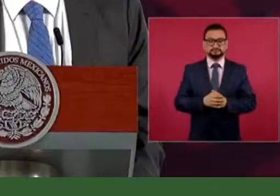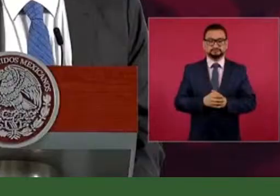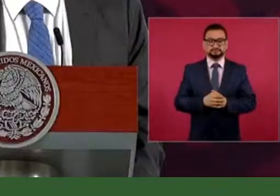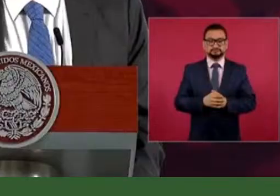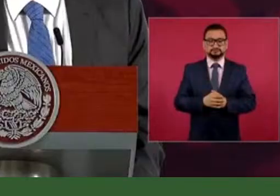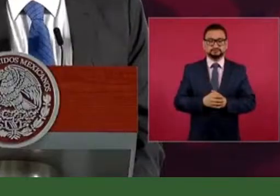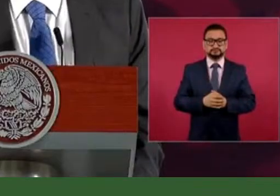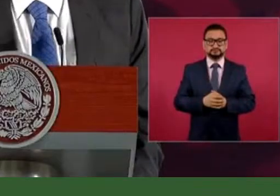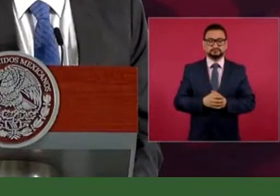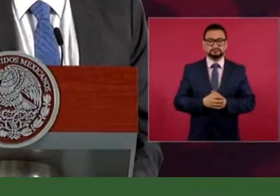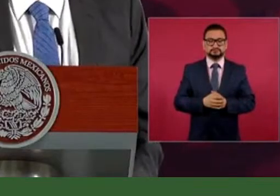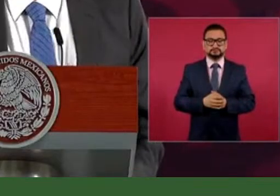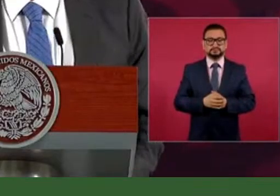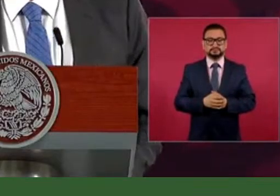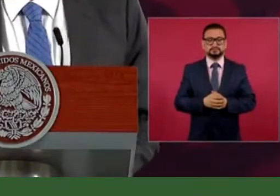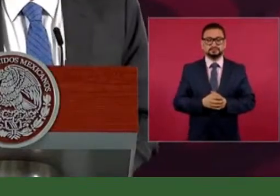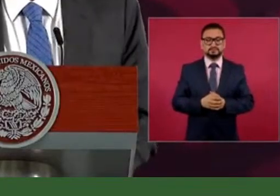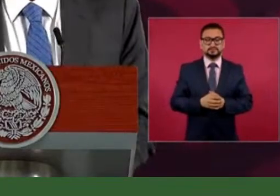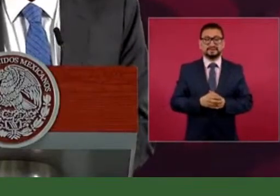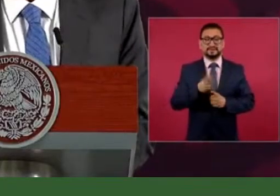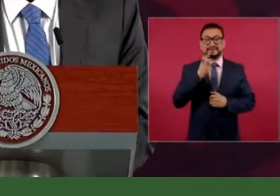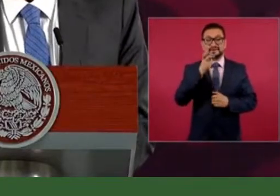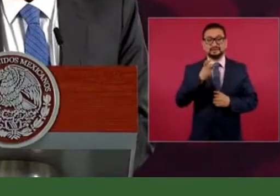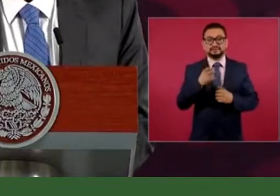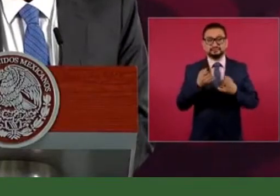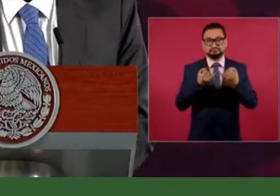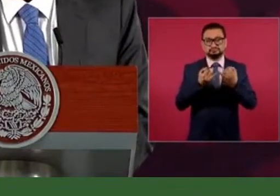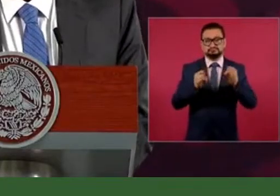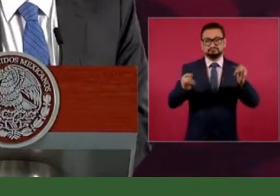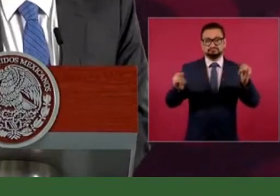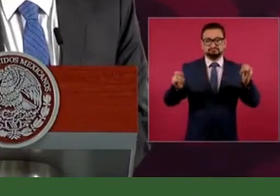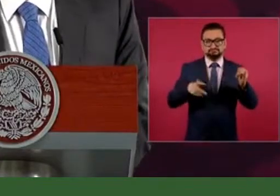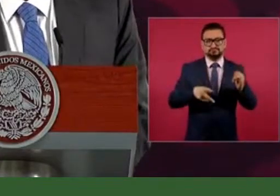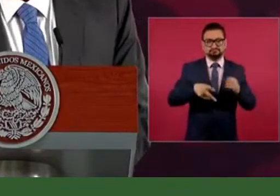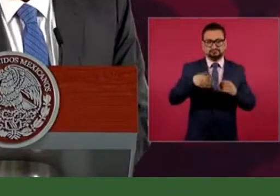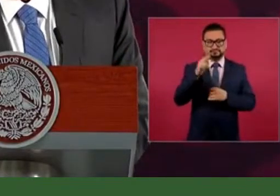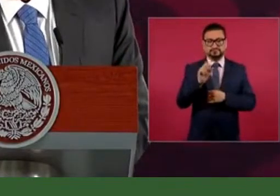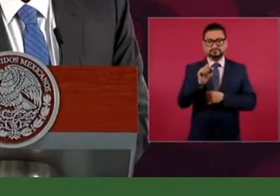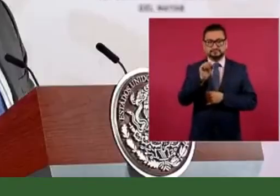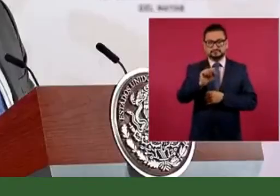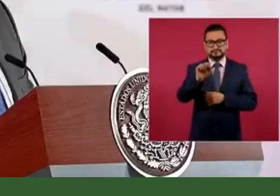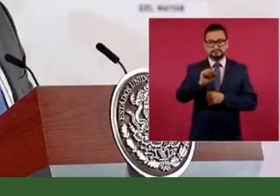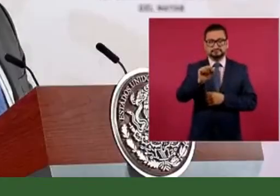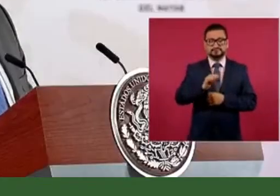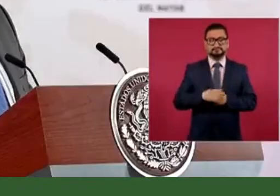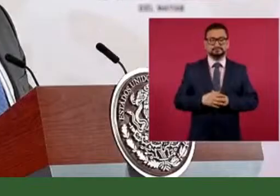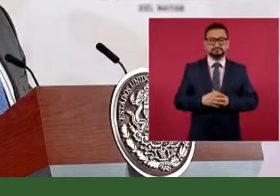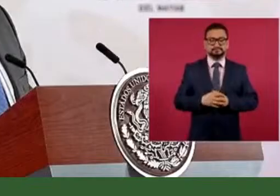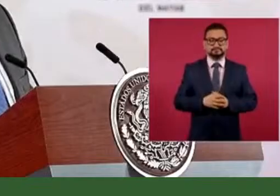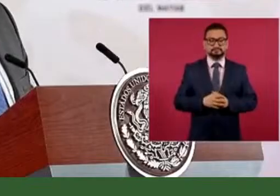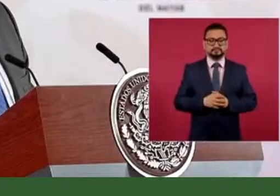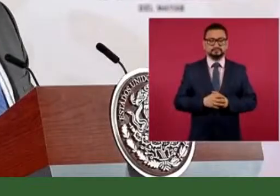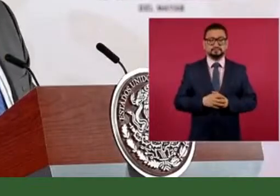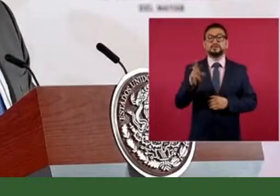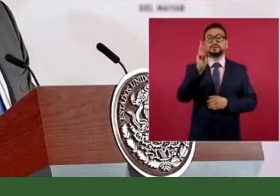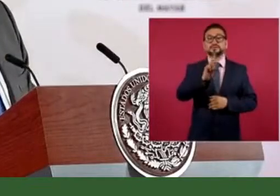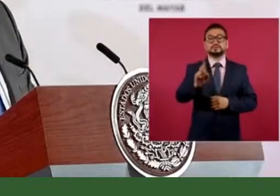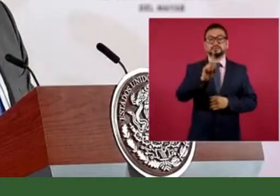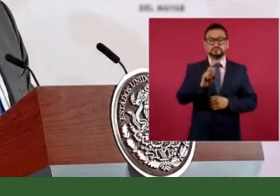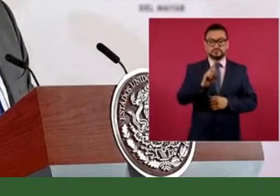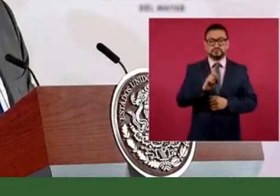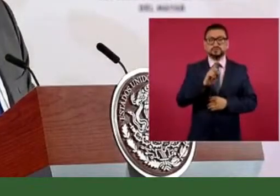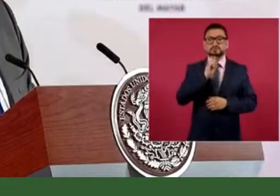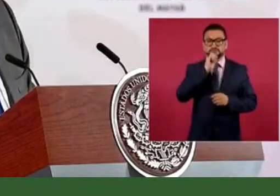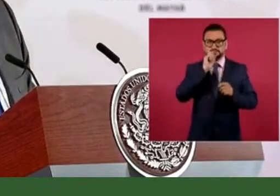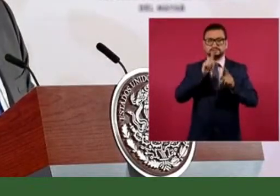y eso vamos a inaugurar el sábado, y el domingo también